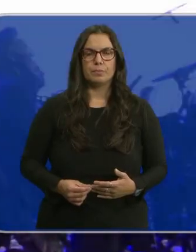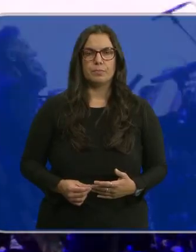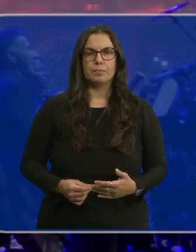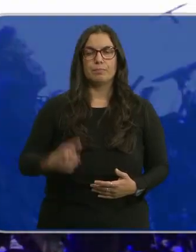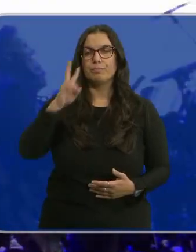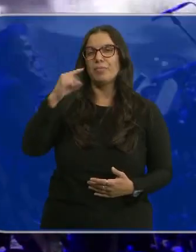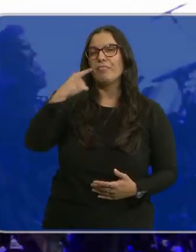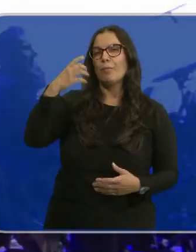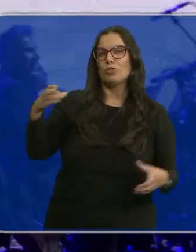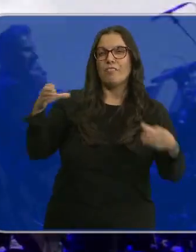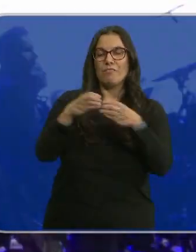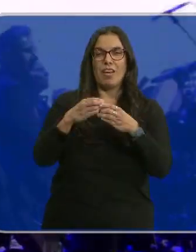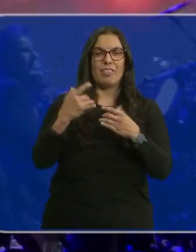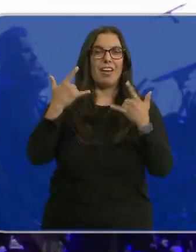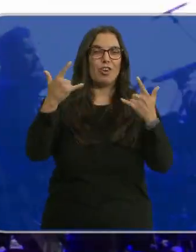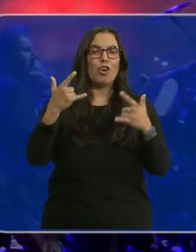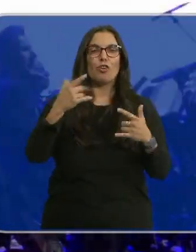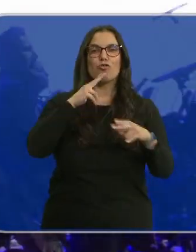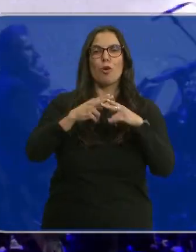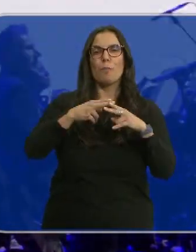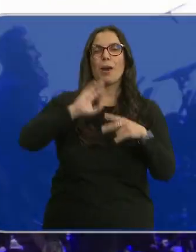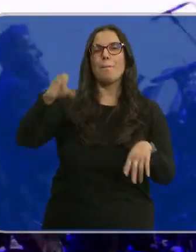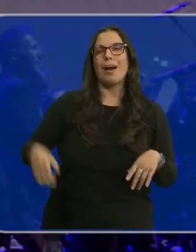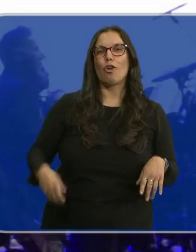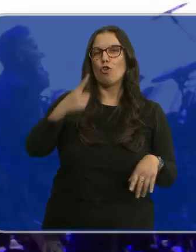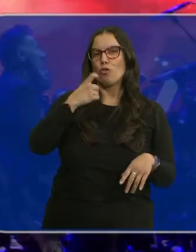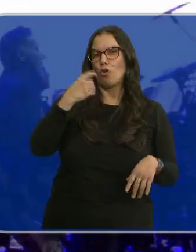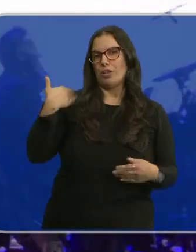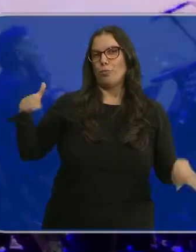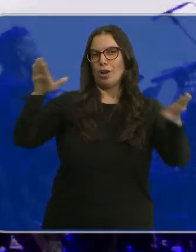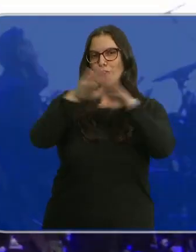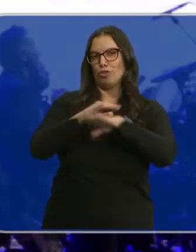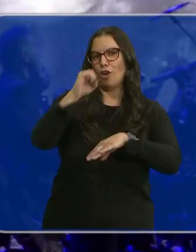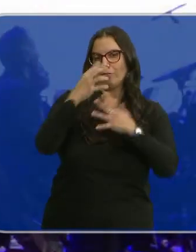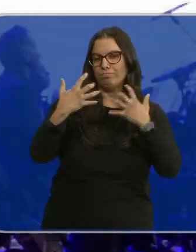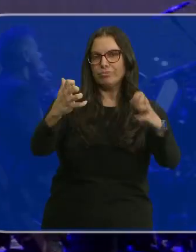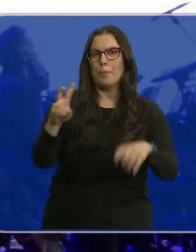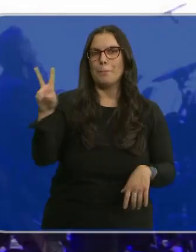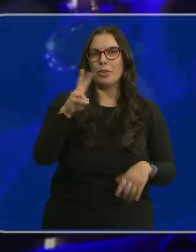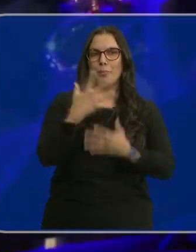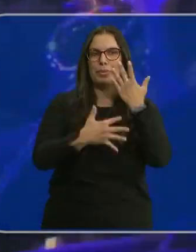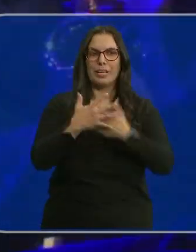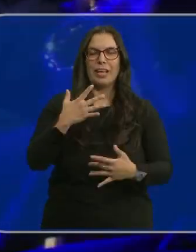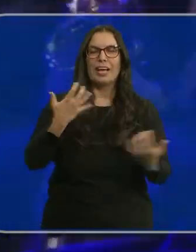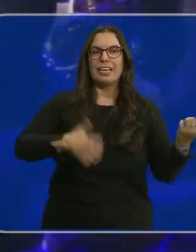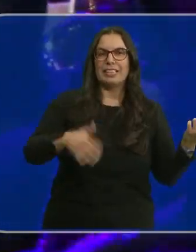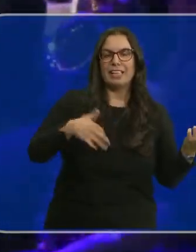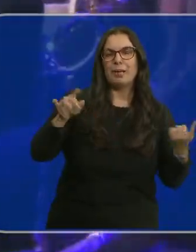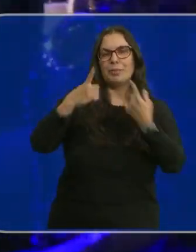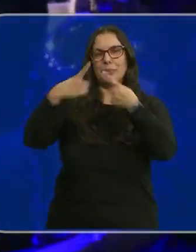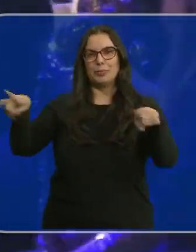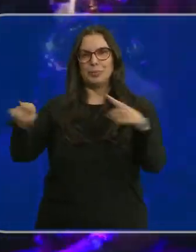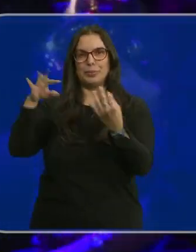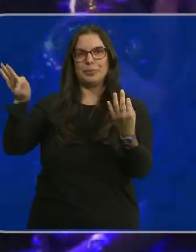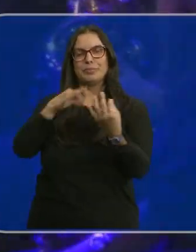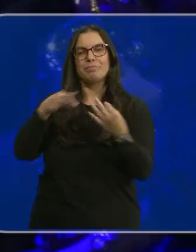Es la mítica banda de rock Barón Rojo, protagonista anoche en Valladolid en un concierto que fusionó guitarras eléctricas con el sonido sinfónico